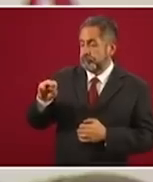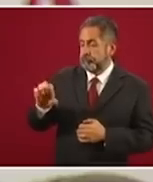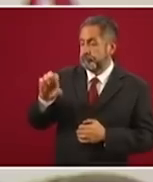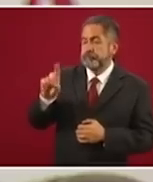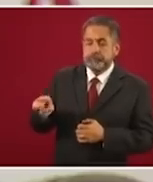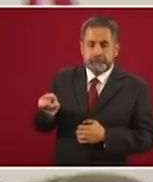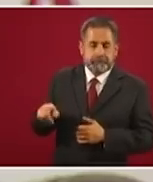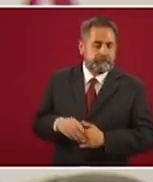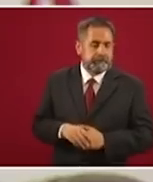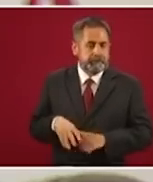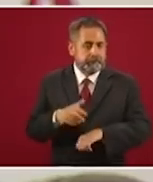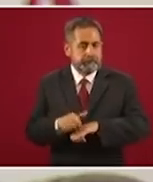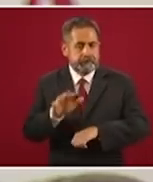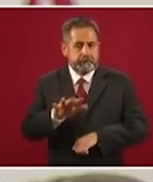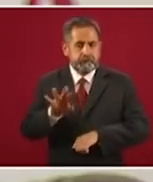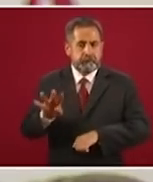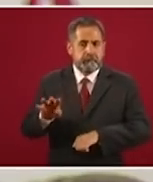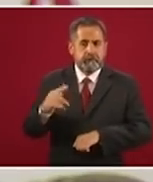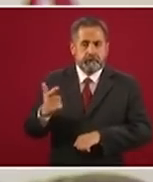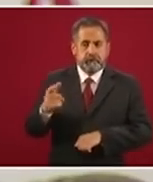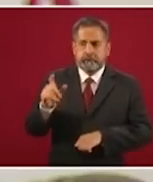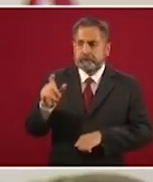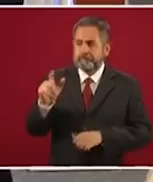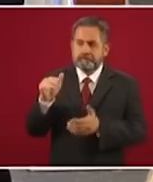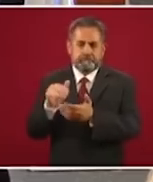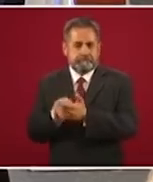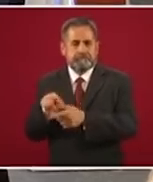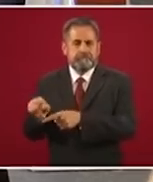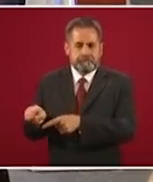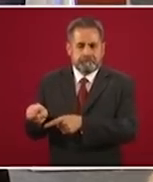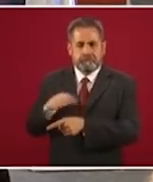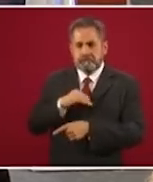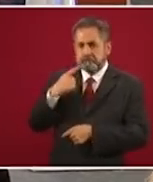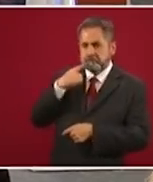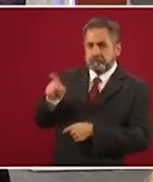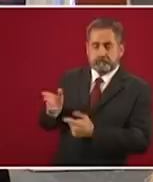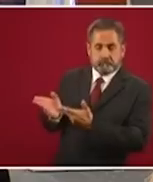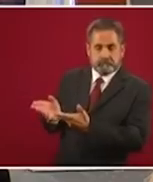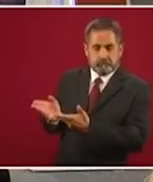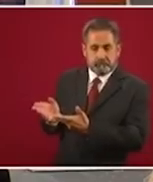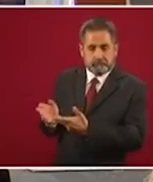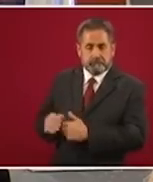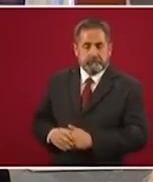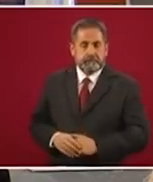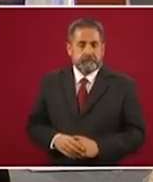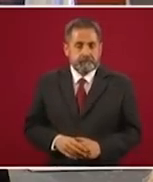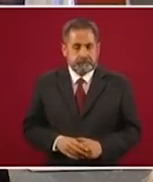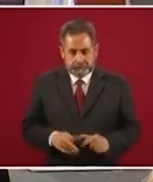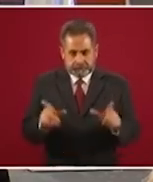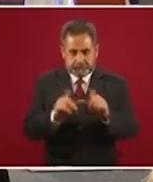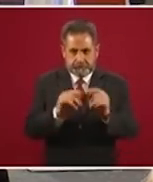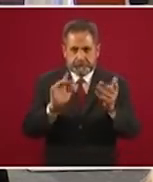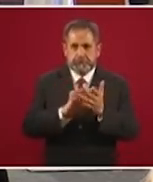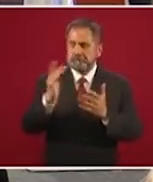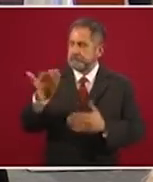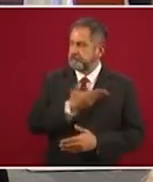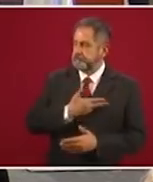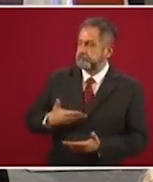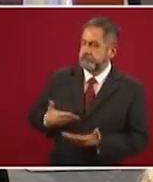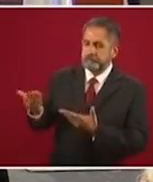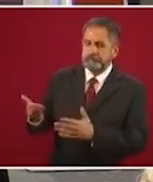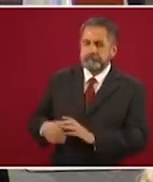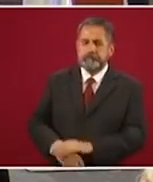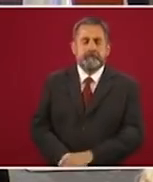número, 5427000, también para que puedan denunciar estas otras cosas. Muchas gracias, señor presidente.